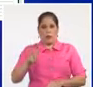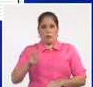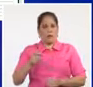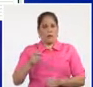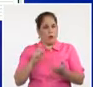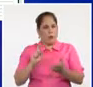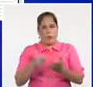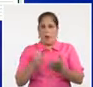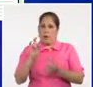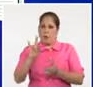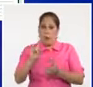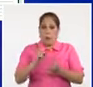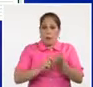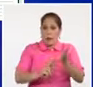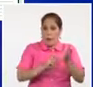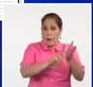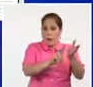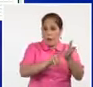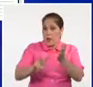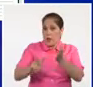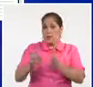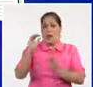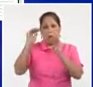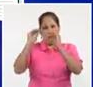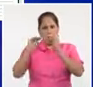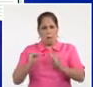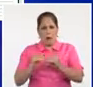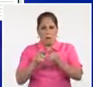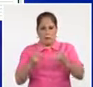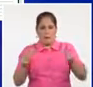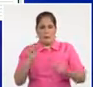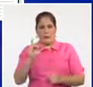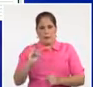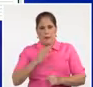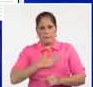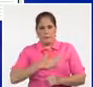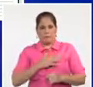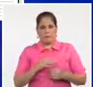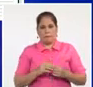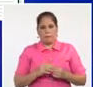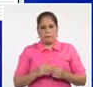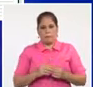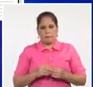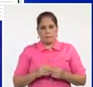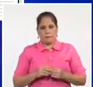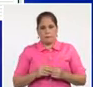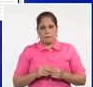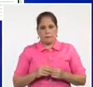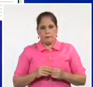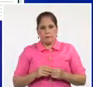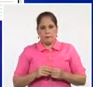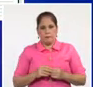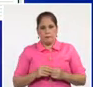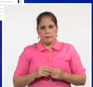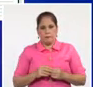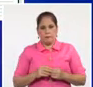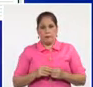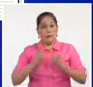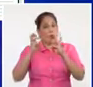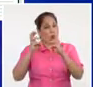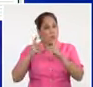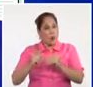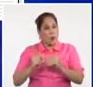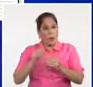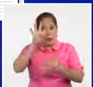312,9. Son las 6 tasas más elevadas de transmisión en nuestro país y que los números lo dicen